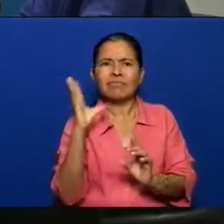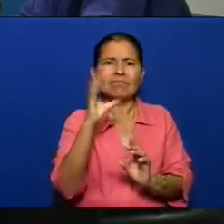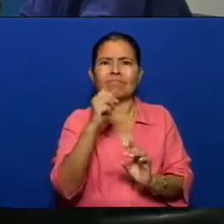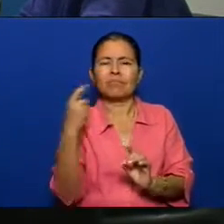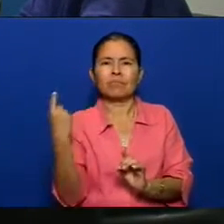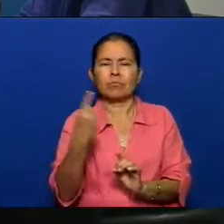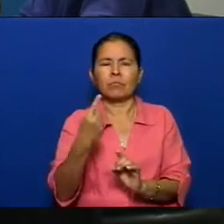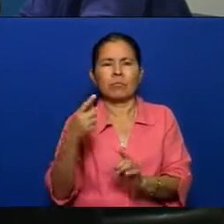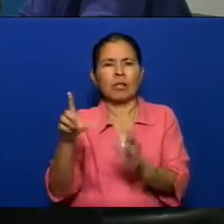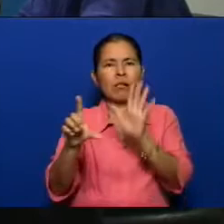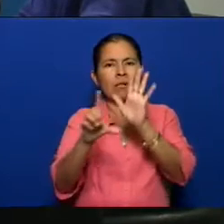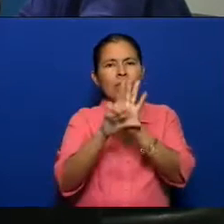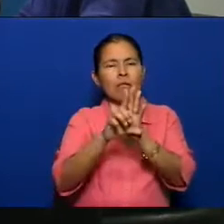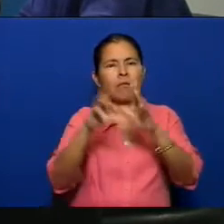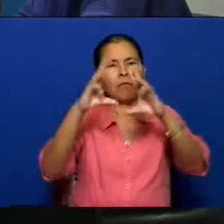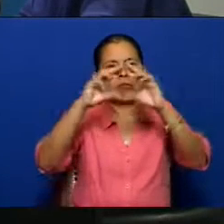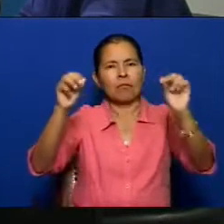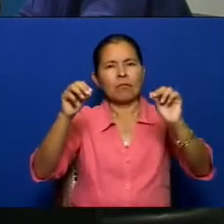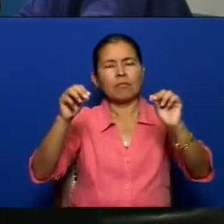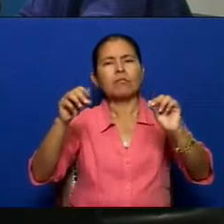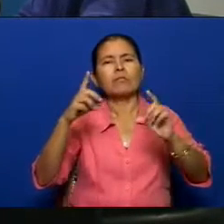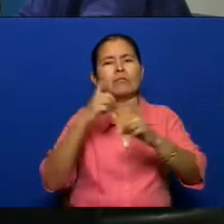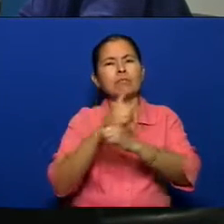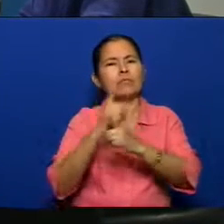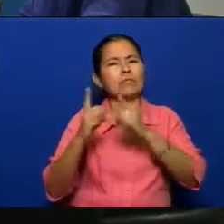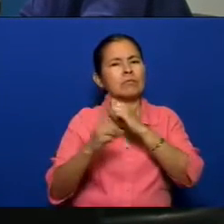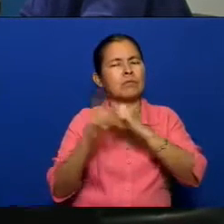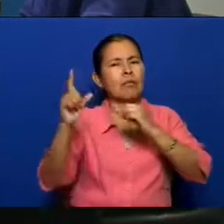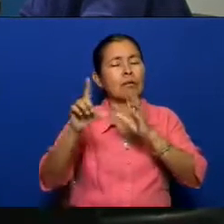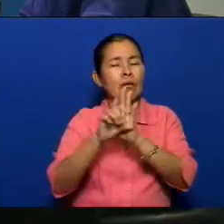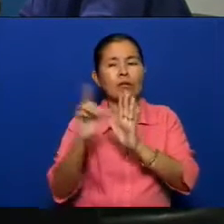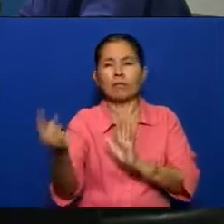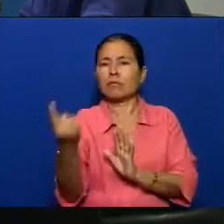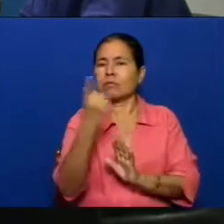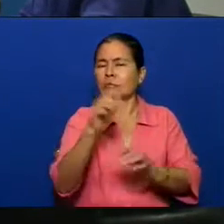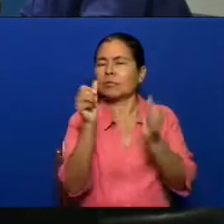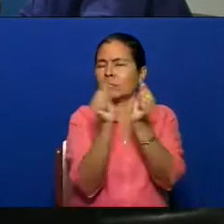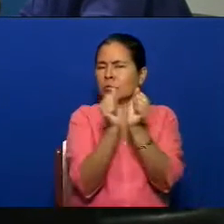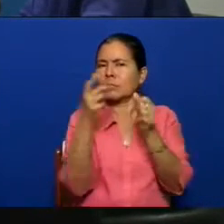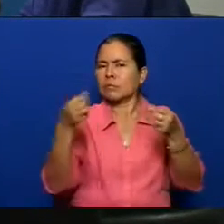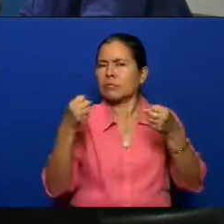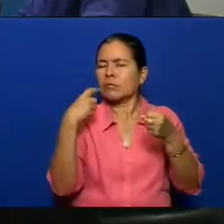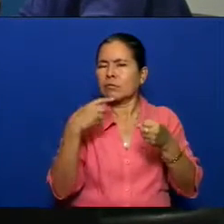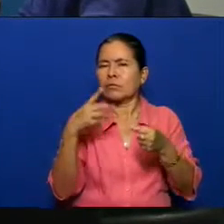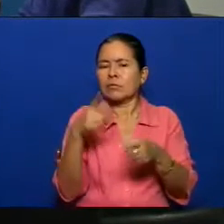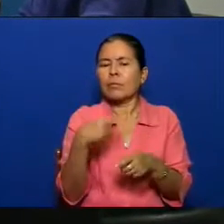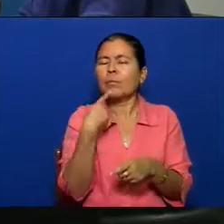legislación nicaragüense considera como ilícitos contra la niñez.